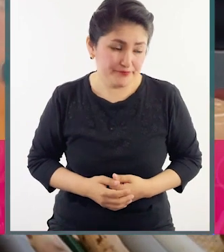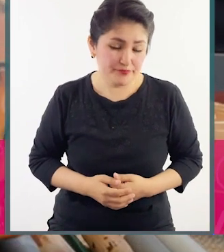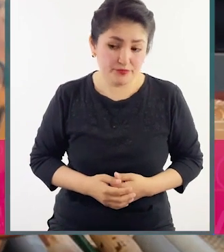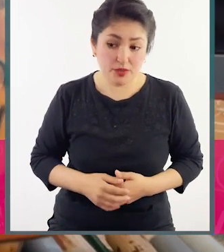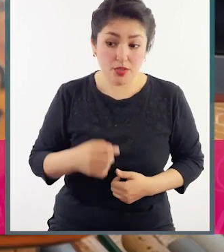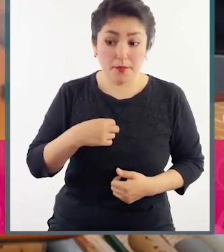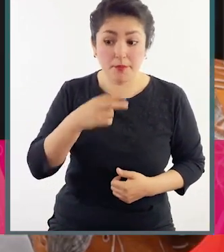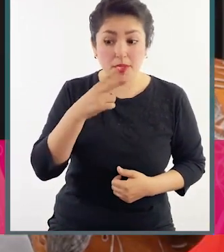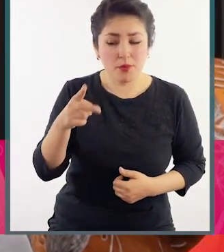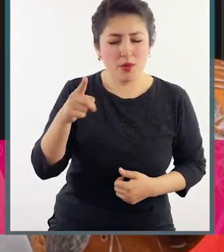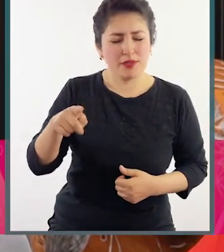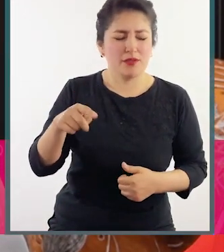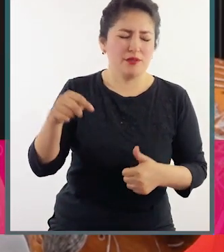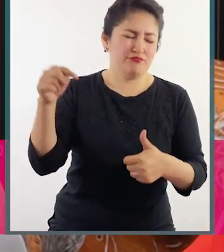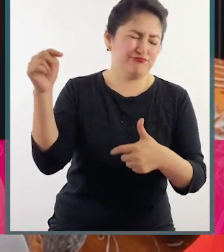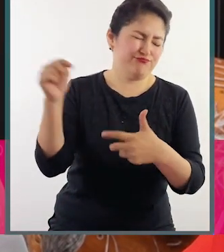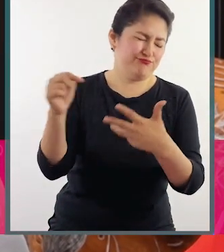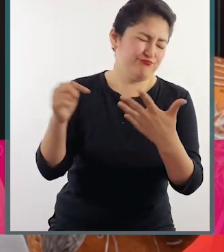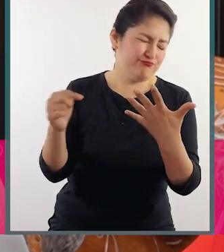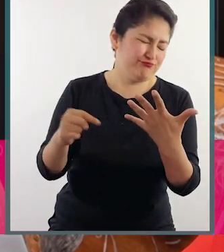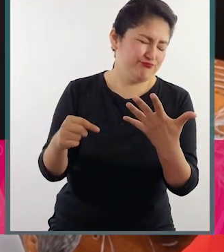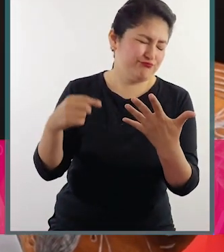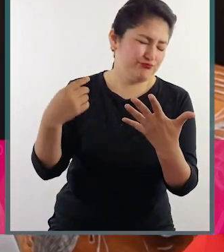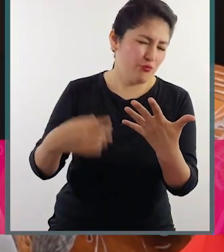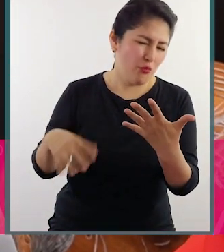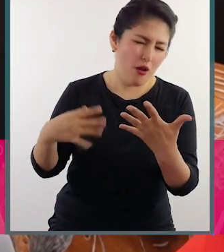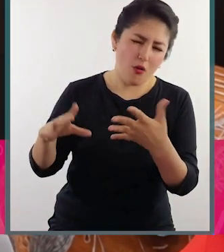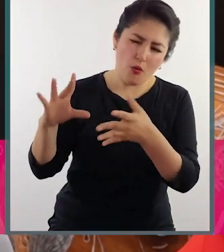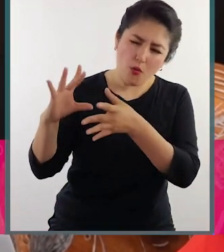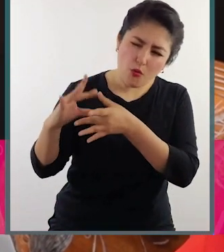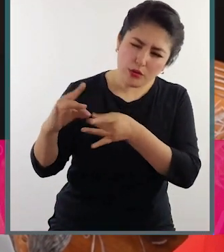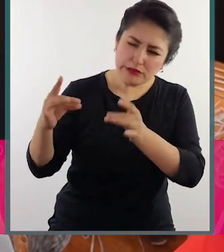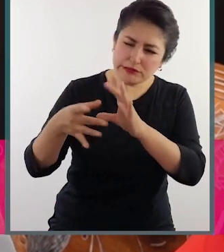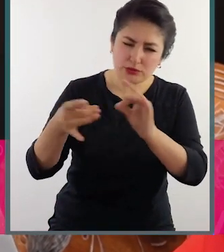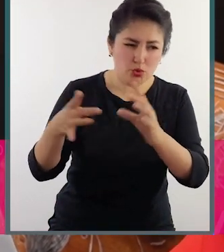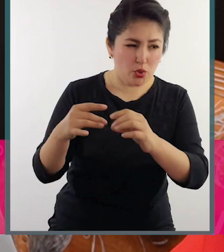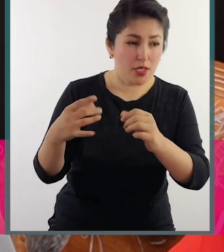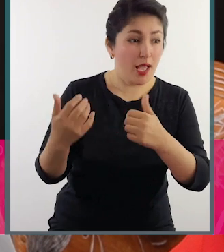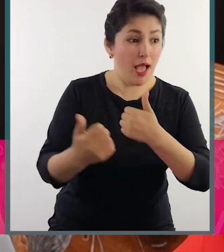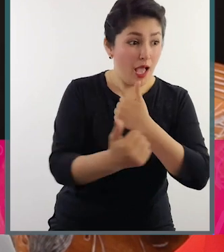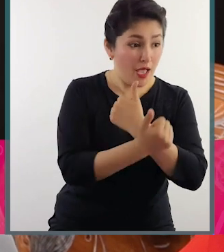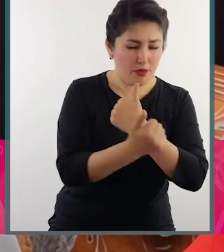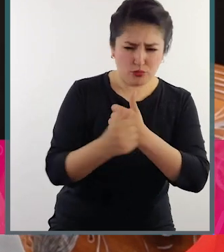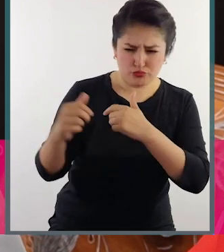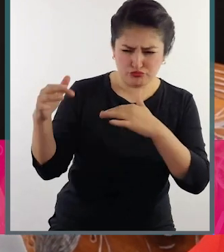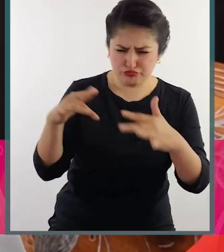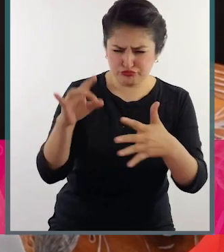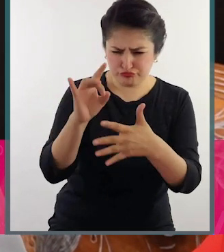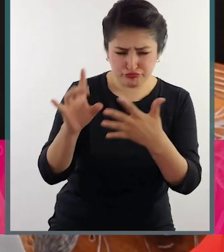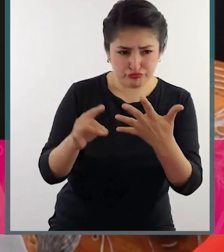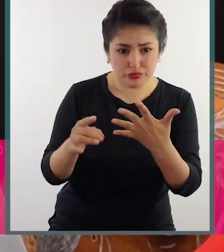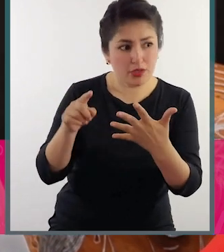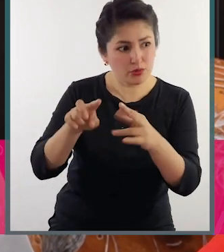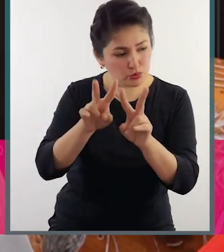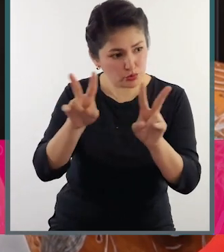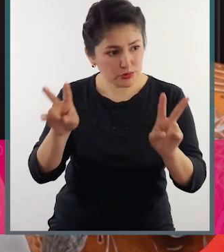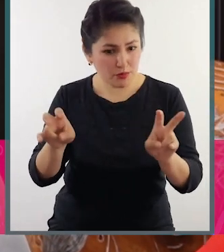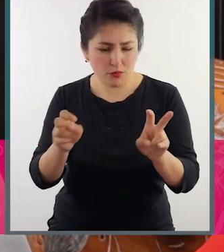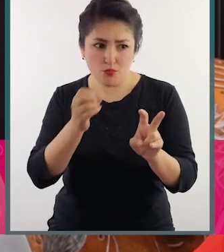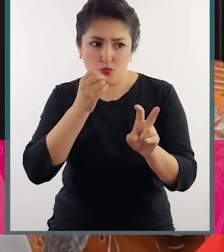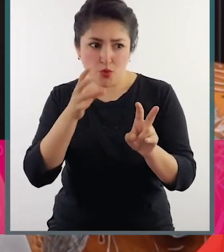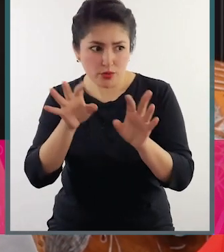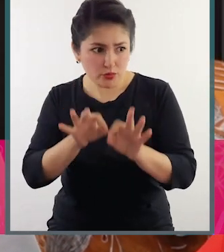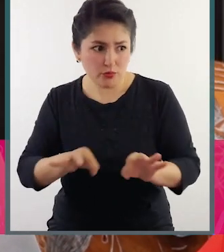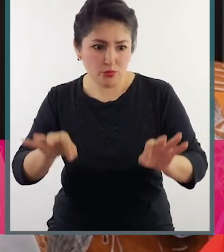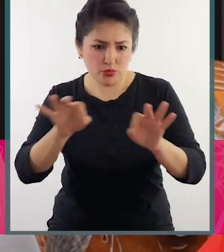Y tenemos pues tanta riqueza milenaria como la historia, la batalla de Ayacucho, tema creo que muy importante para